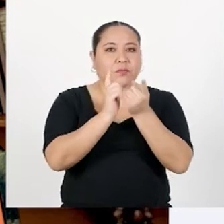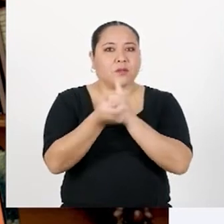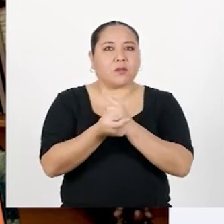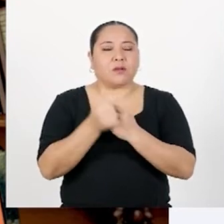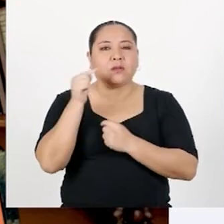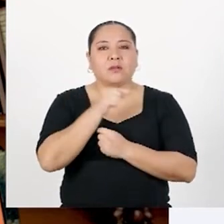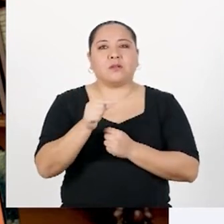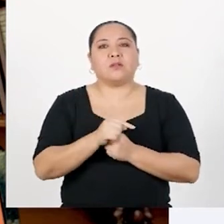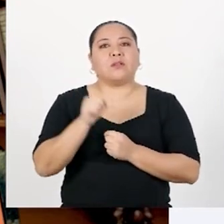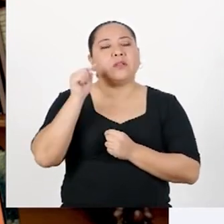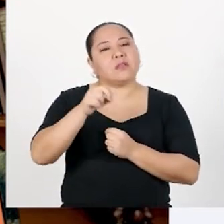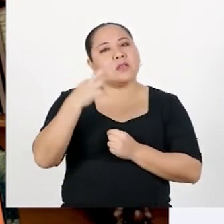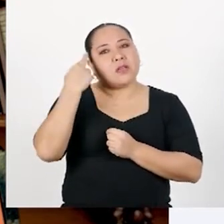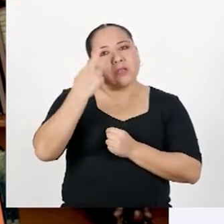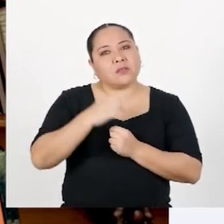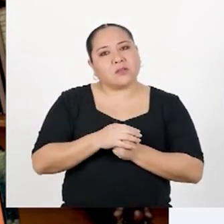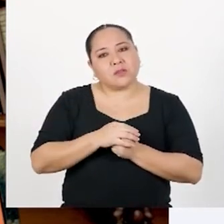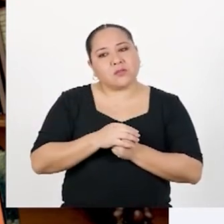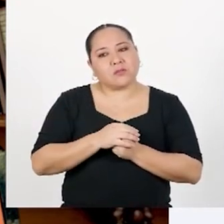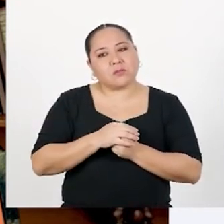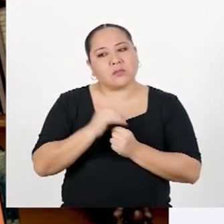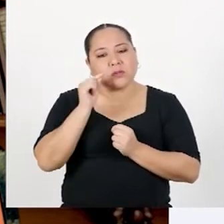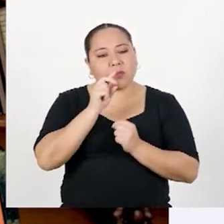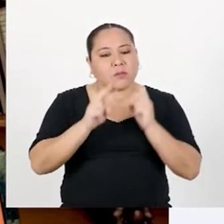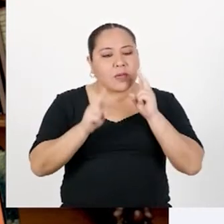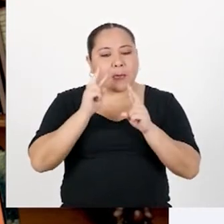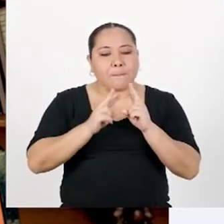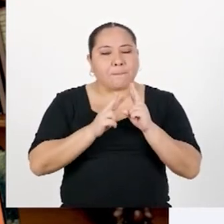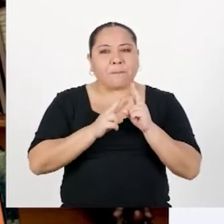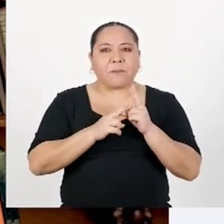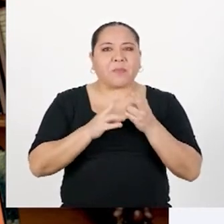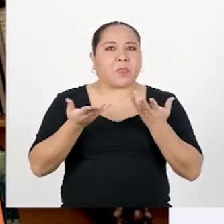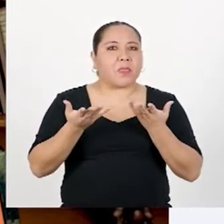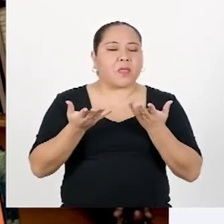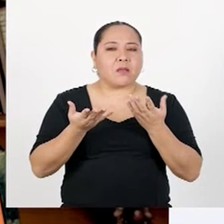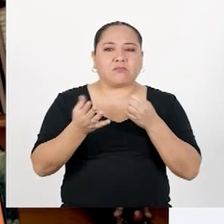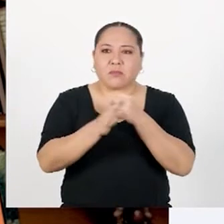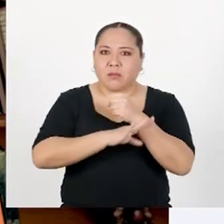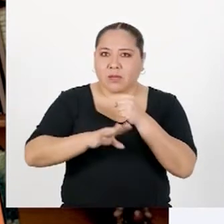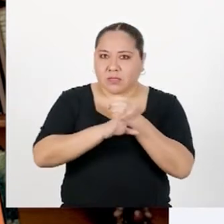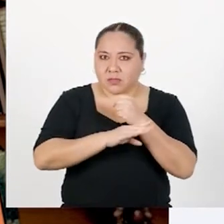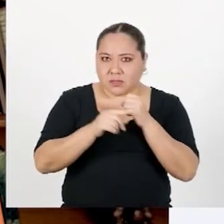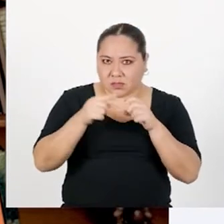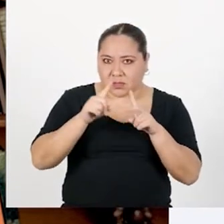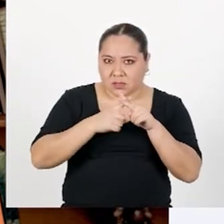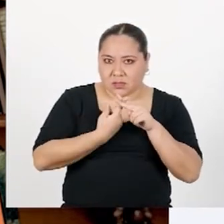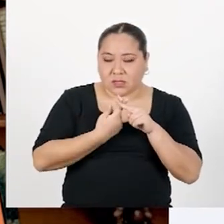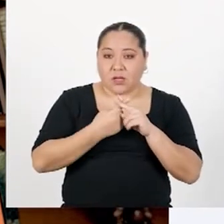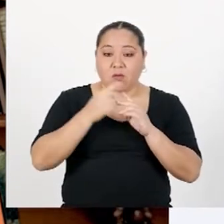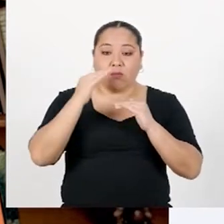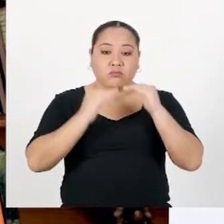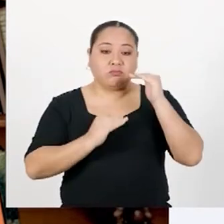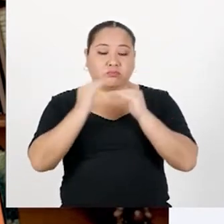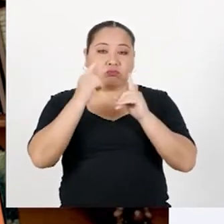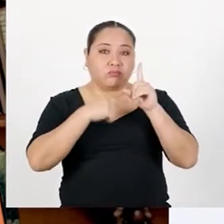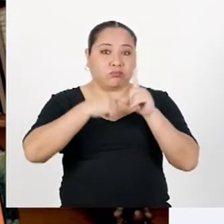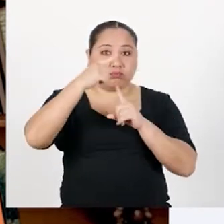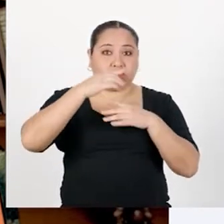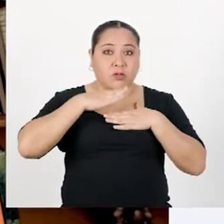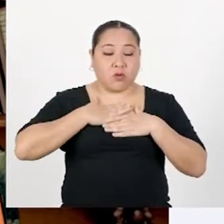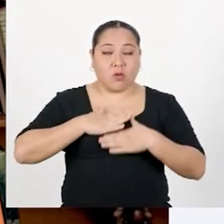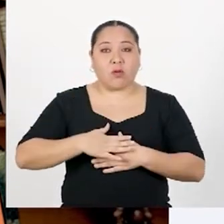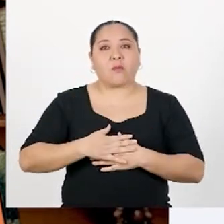alteraciones y por ende recuperar el balance original. Y para regular la temperatura